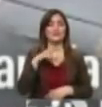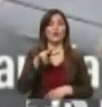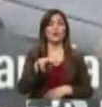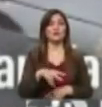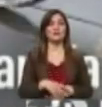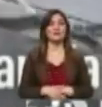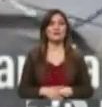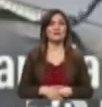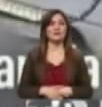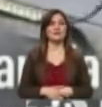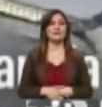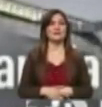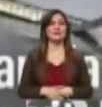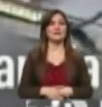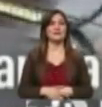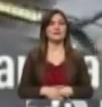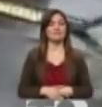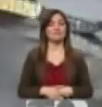uy, se fregó.